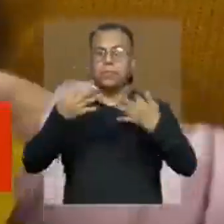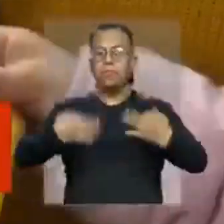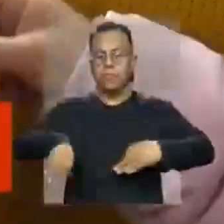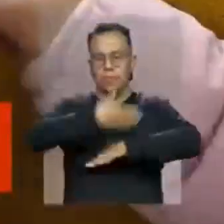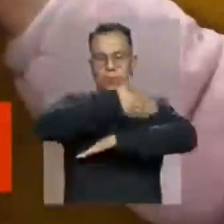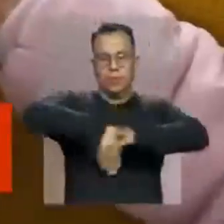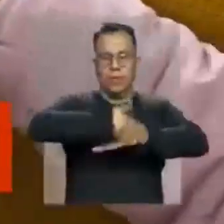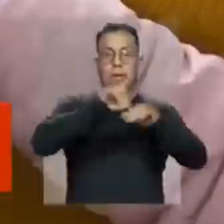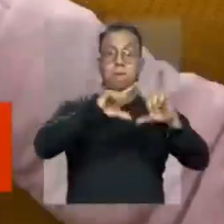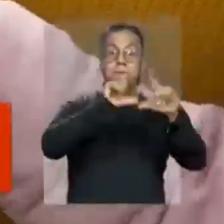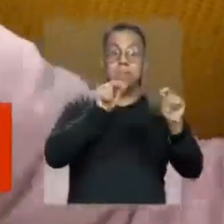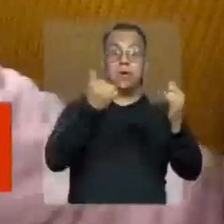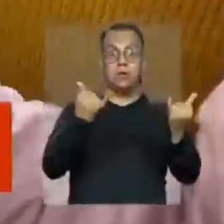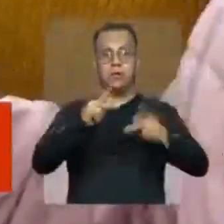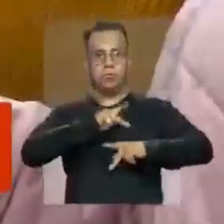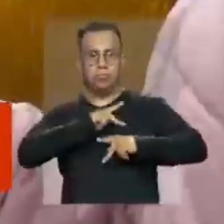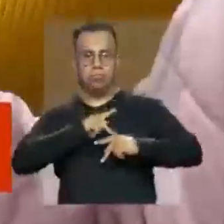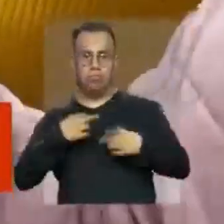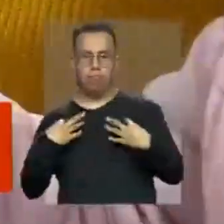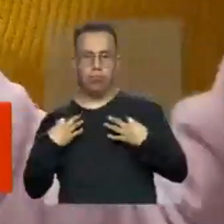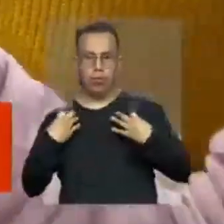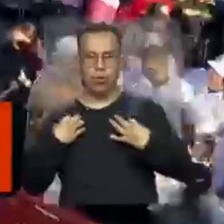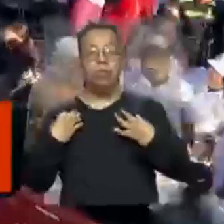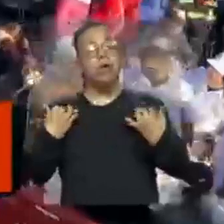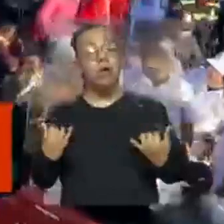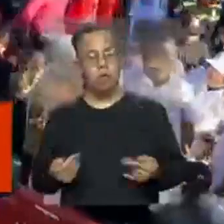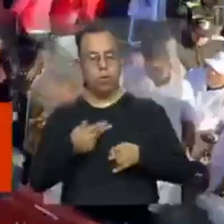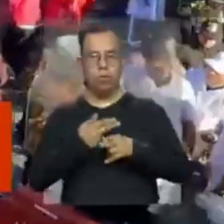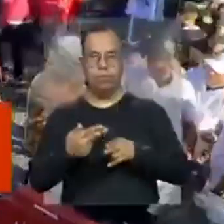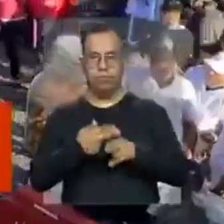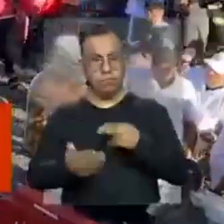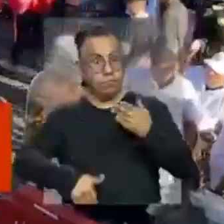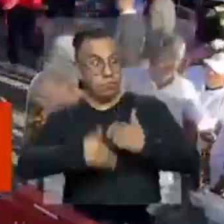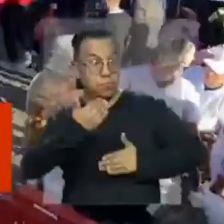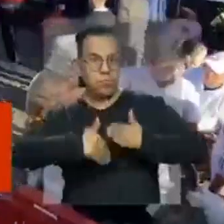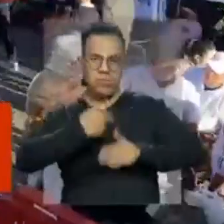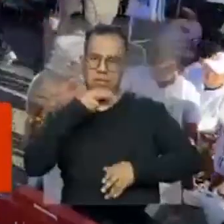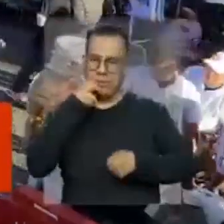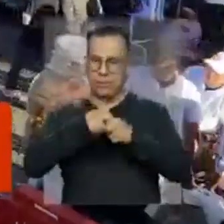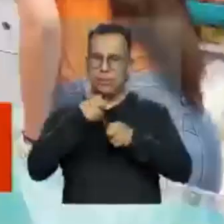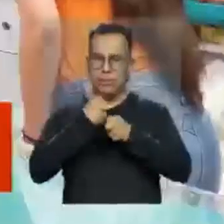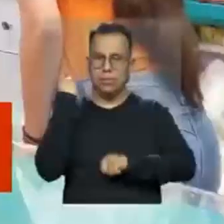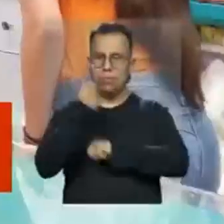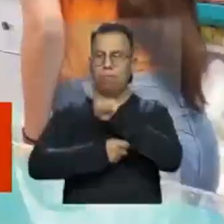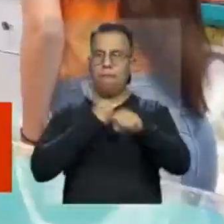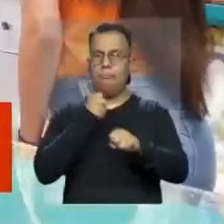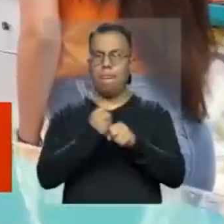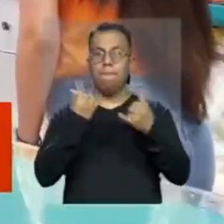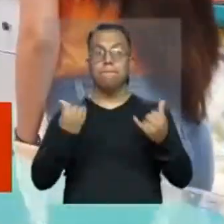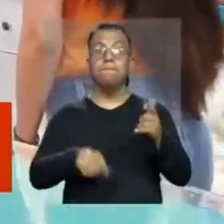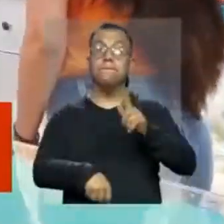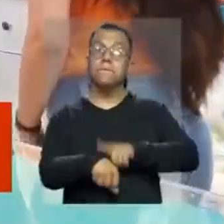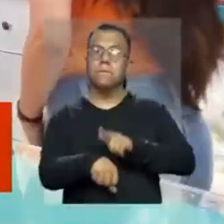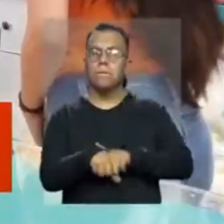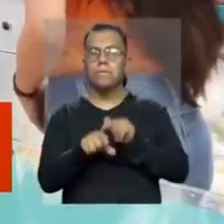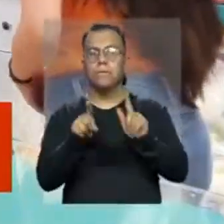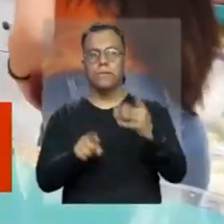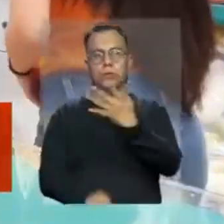ambulante de empanadas y ahora tiene su negocio de ropa. Espera que los madrugones impulsen este difícil año. Digamos que una buena temporada